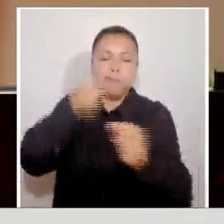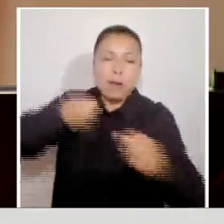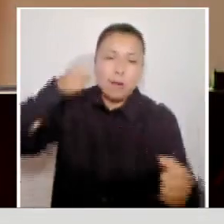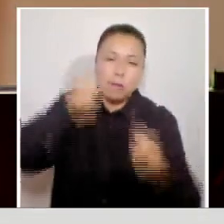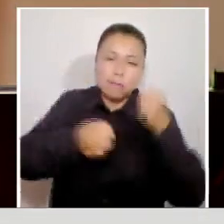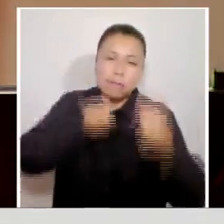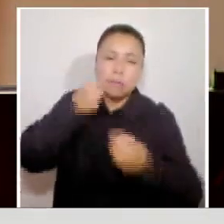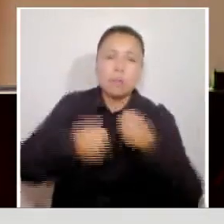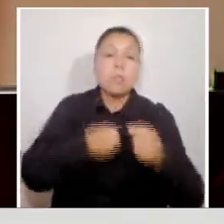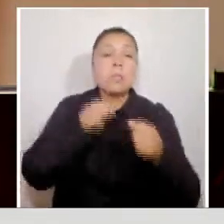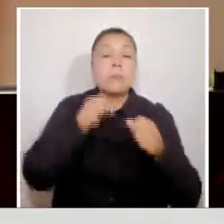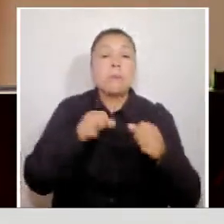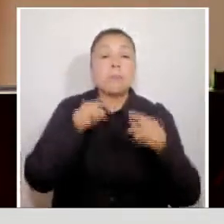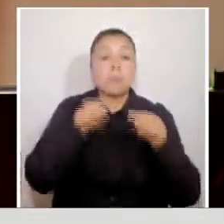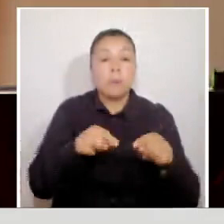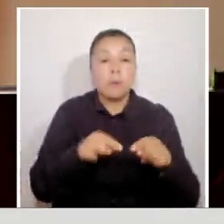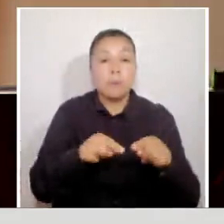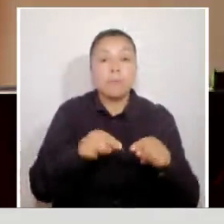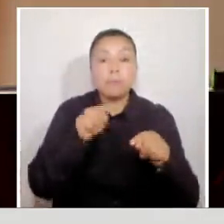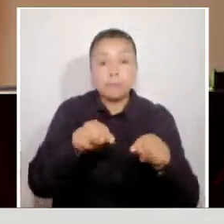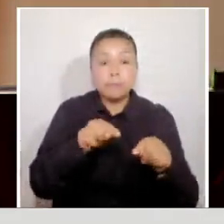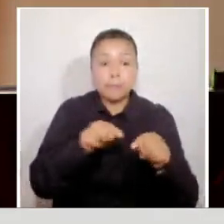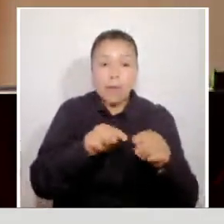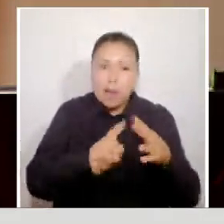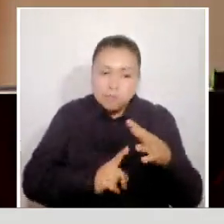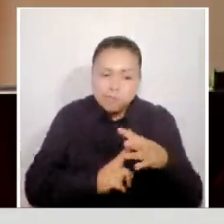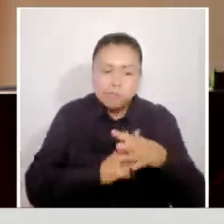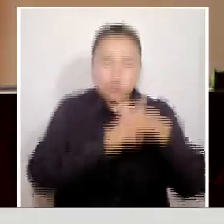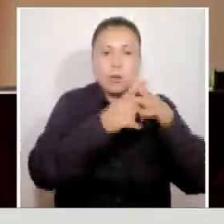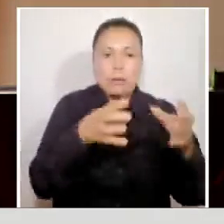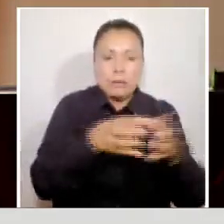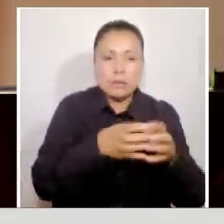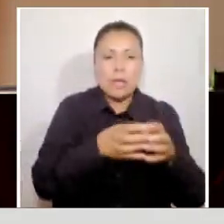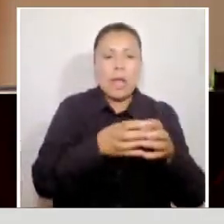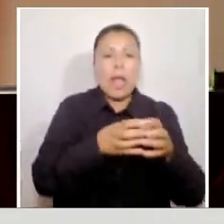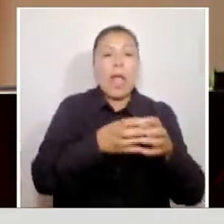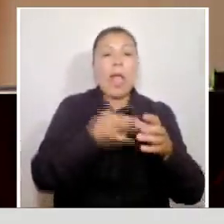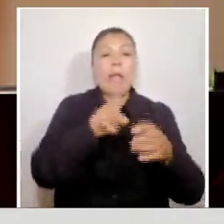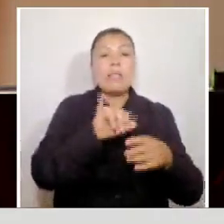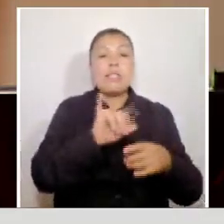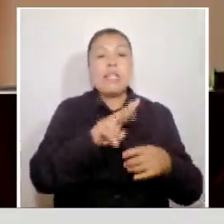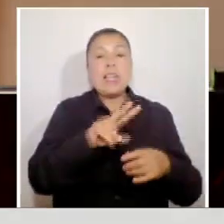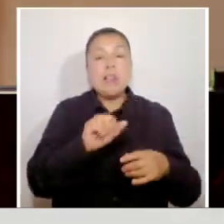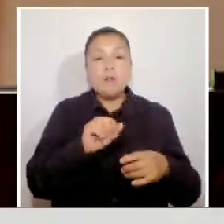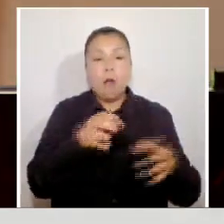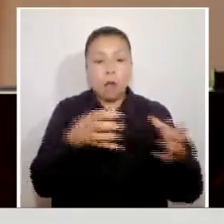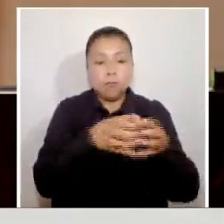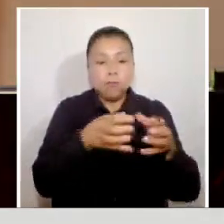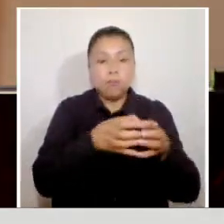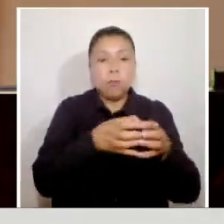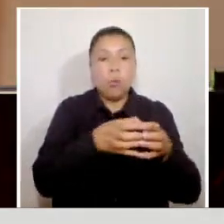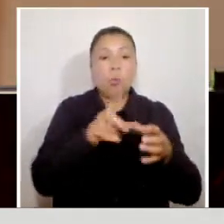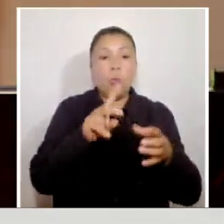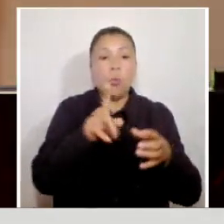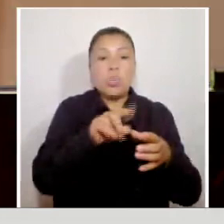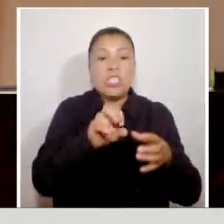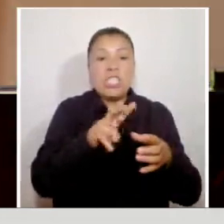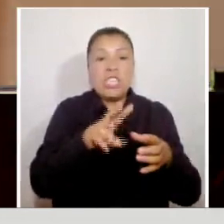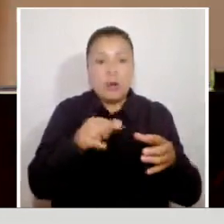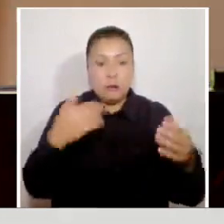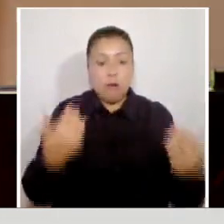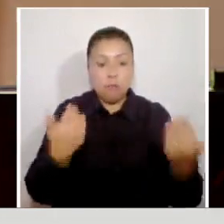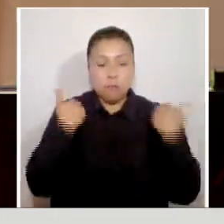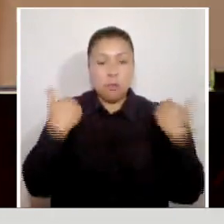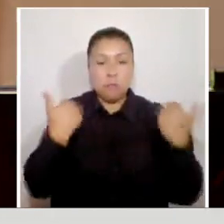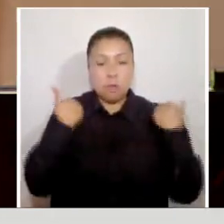esas uno de esos semilleros de Campeones es el equipo Silva el equipo Silva ha estado desarrollando prácticas en la